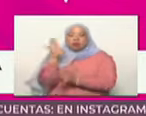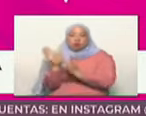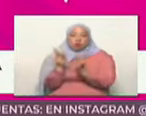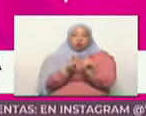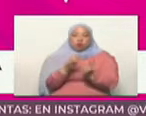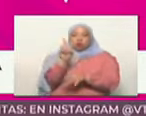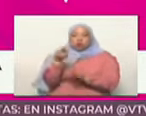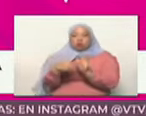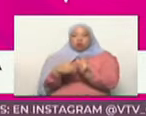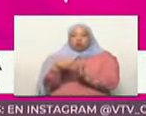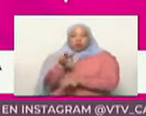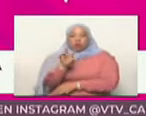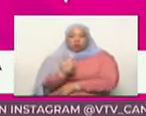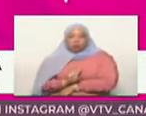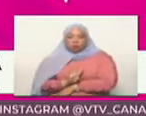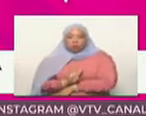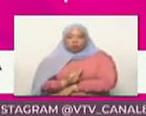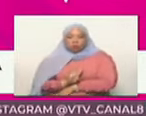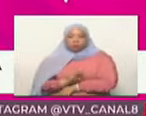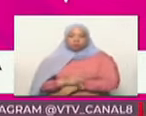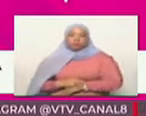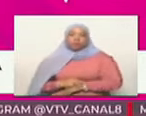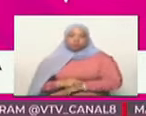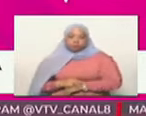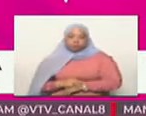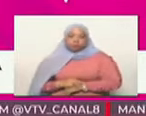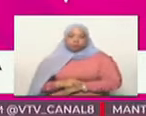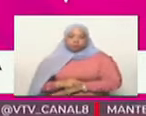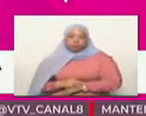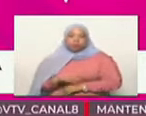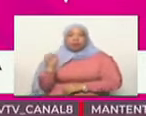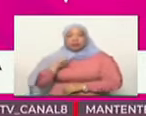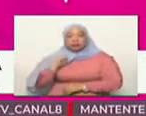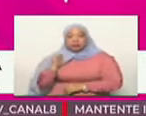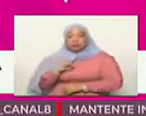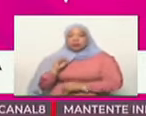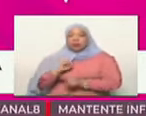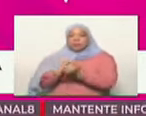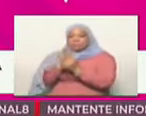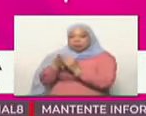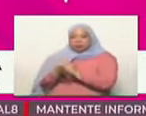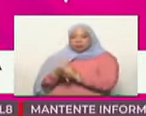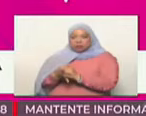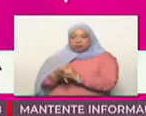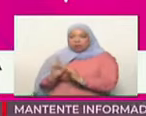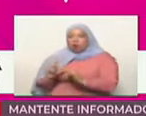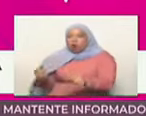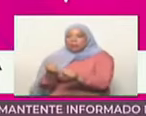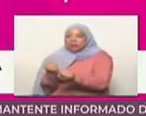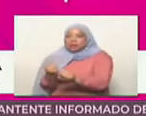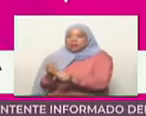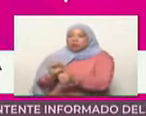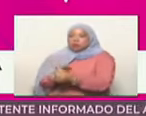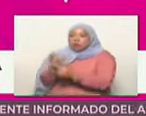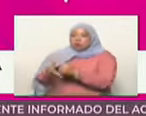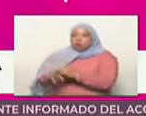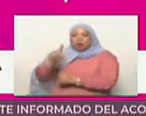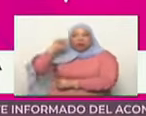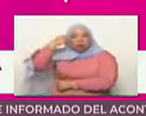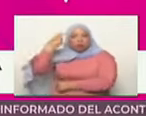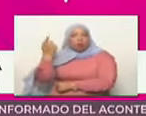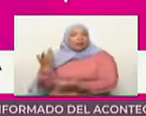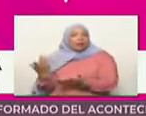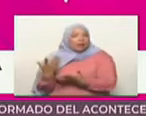año 2020. Estábamos iniciando en la pandemia. Estaba arrancando la pandemia, Alejandra. ¿Cómo recuerdas tú esos